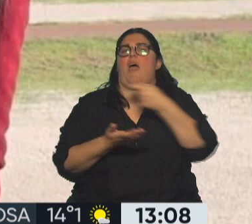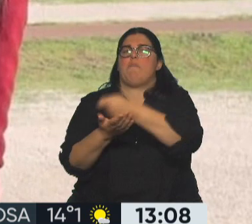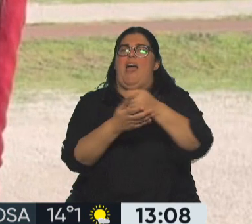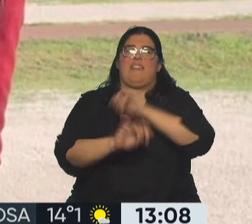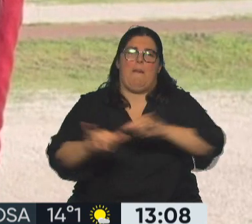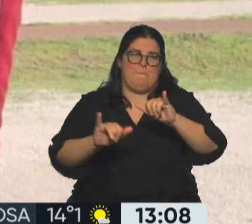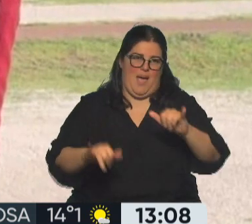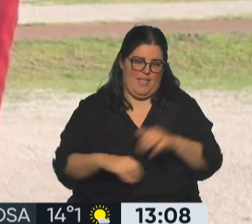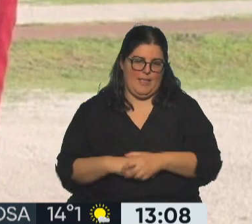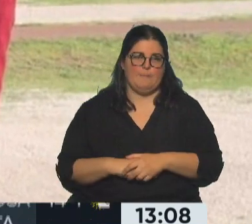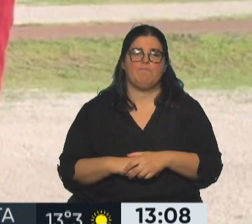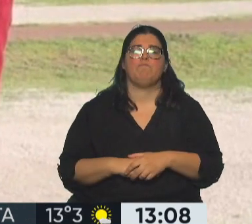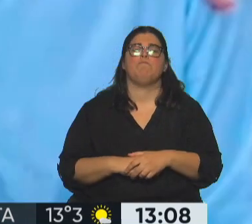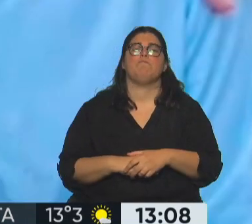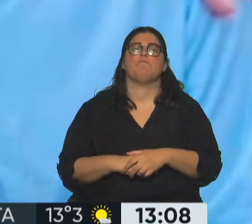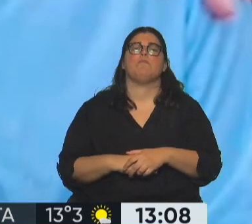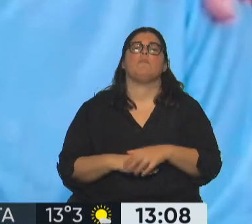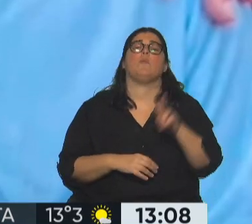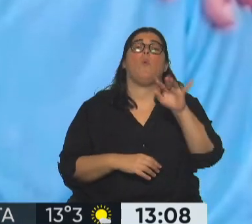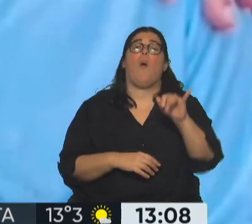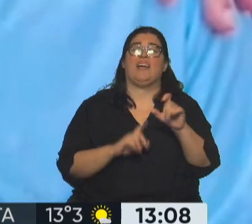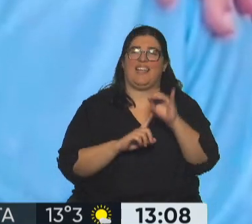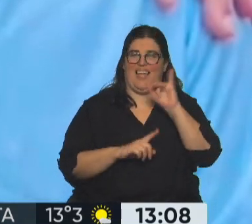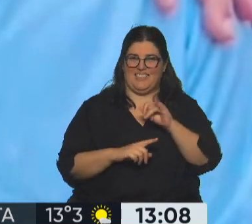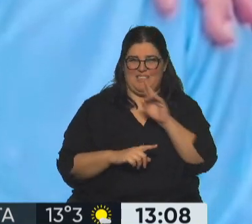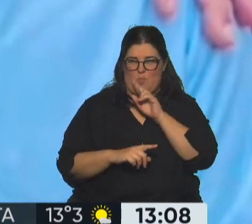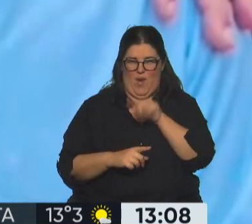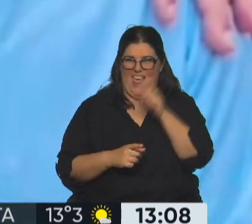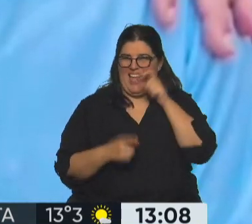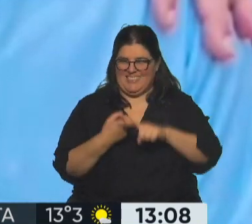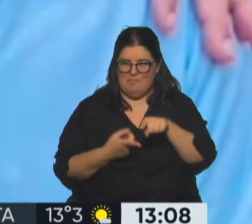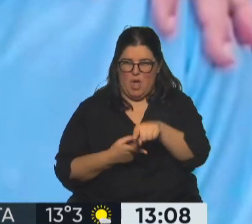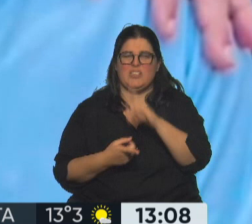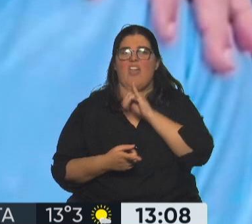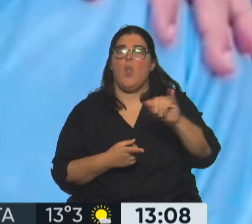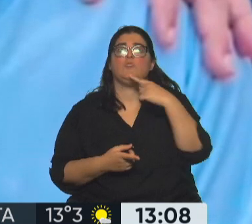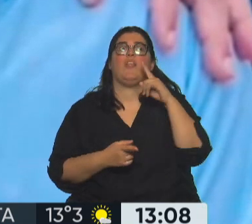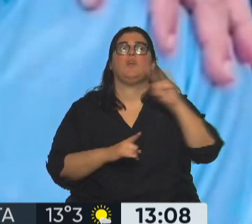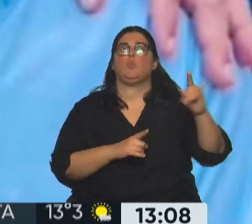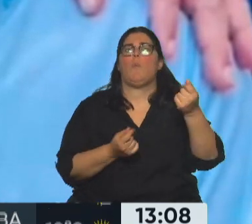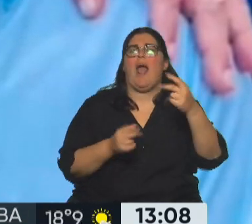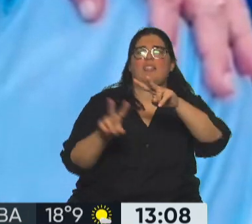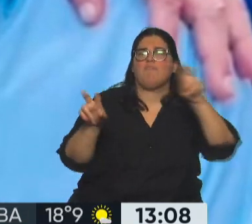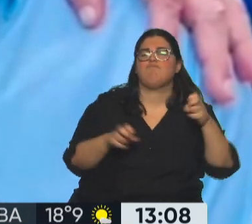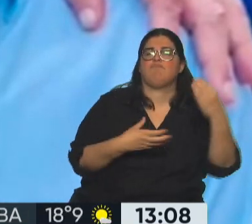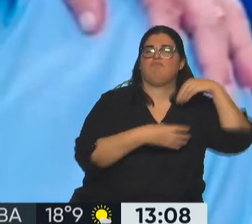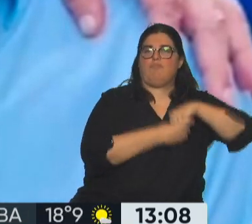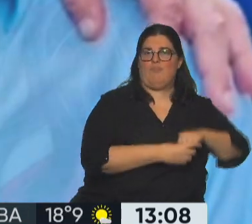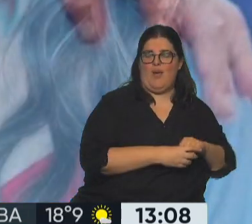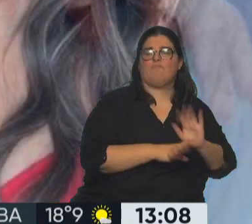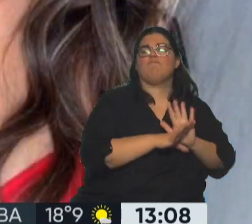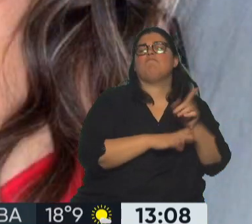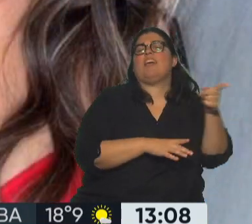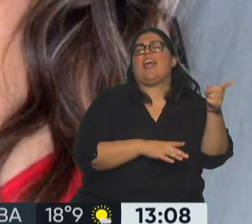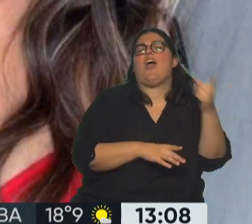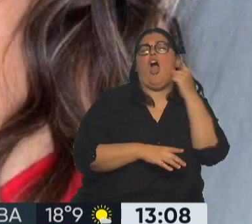Según Daysuris Vázquez, Nicolás Petro se quedó con ese dinero. La expareja impulsa esta investigación por una presunta infidelidad de Petro hacia